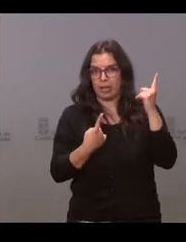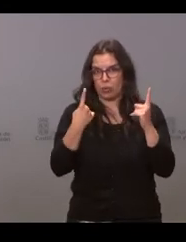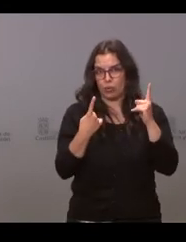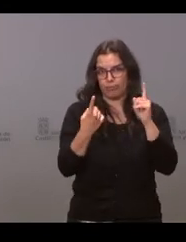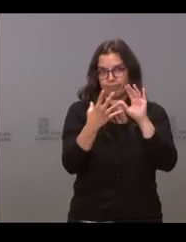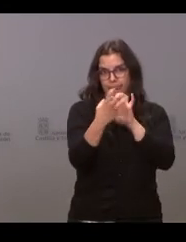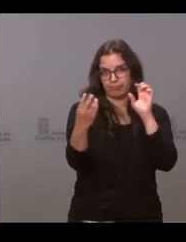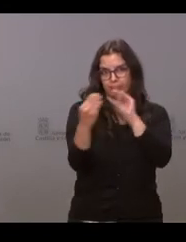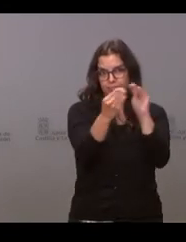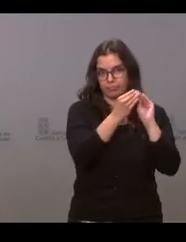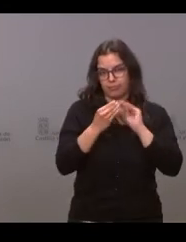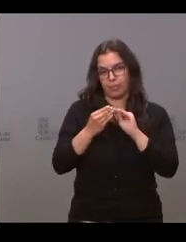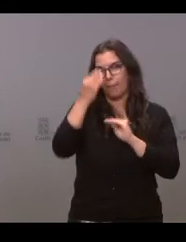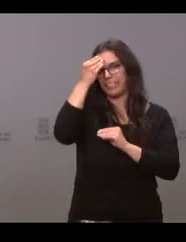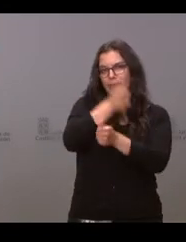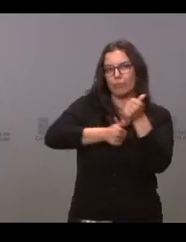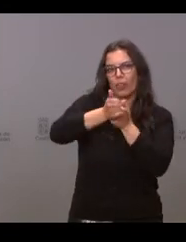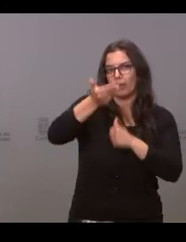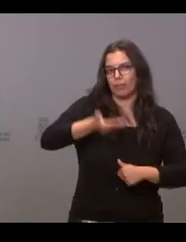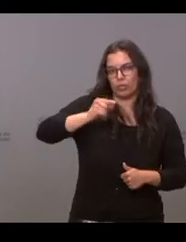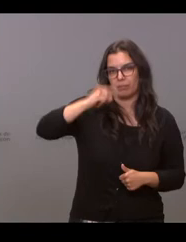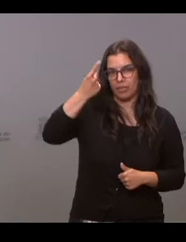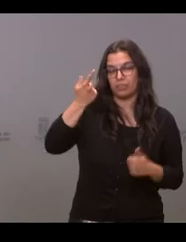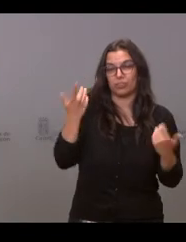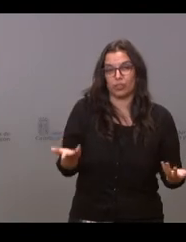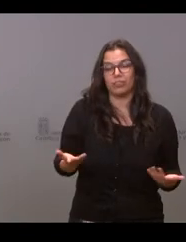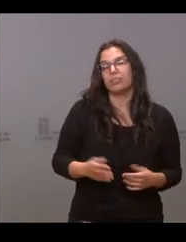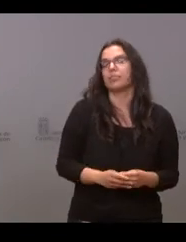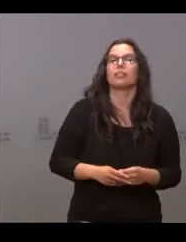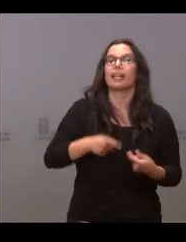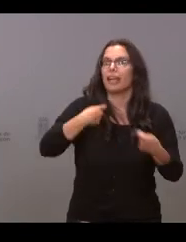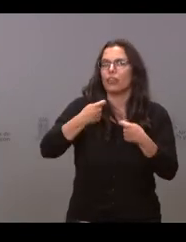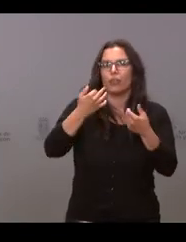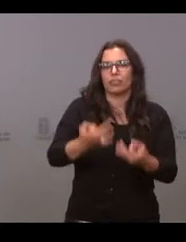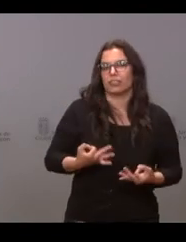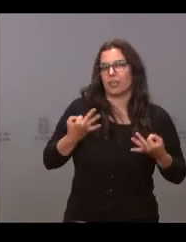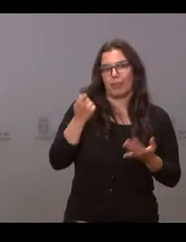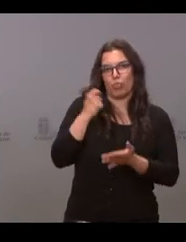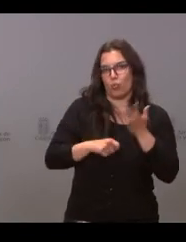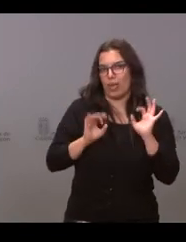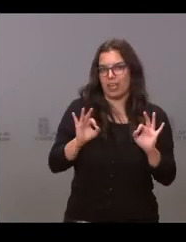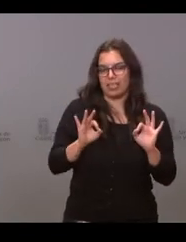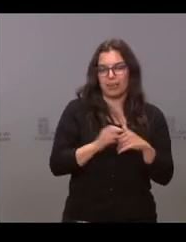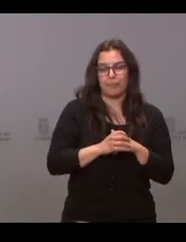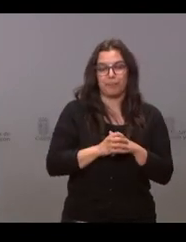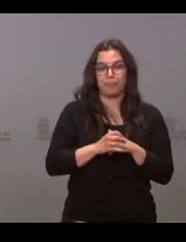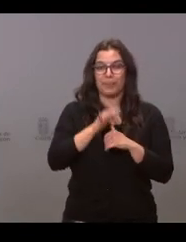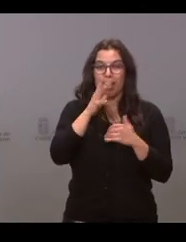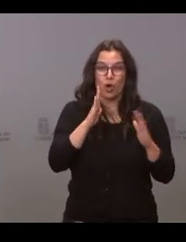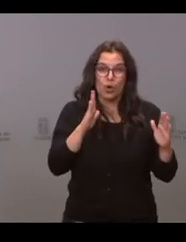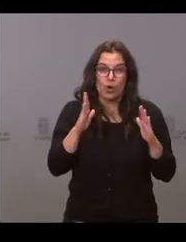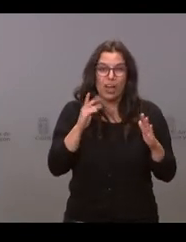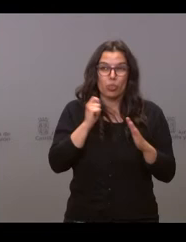importante o en lo más importante por lo tanto todas las negociaciones son duras estas negociaciones han sido